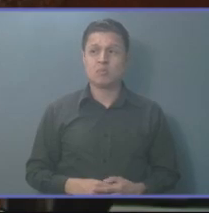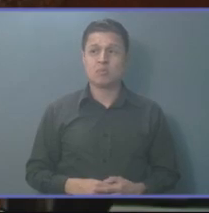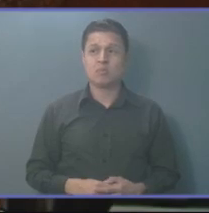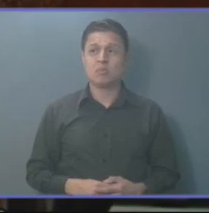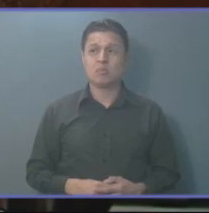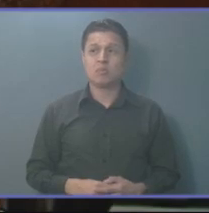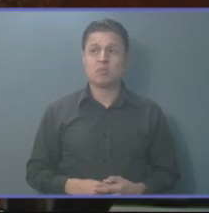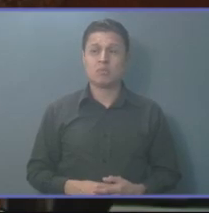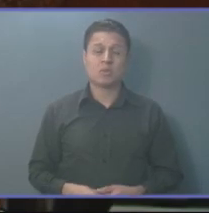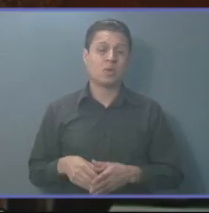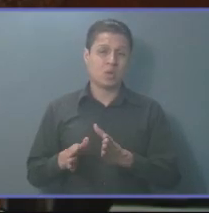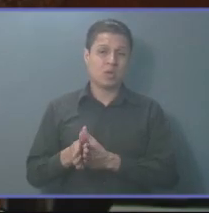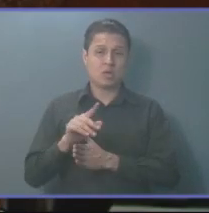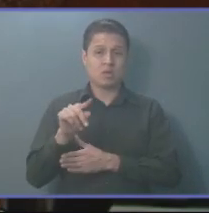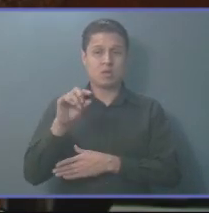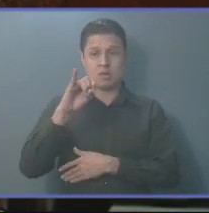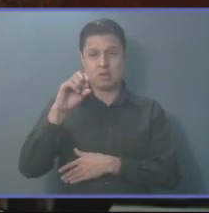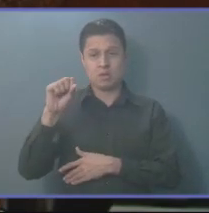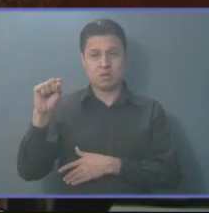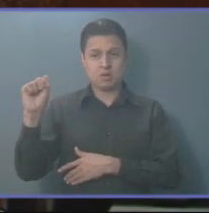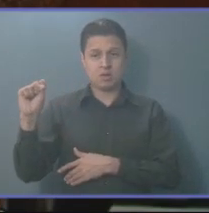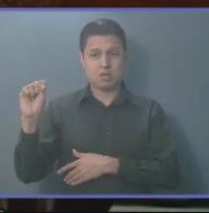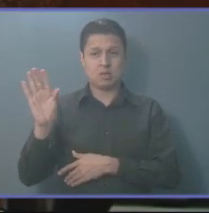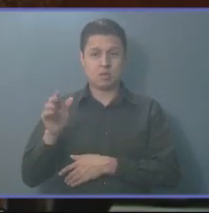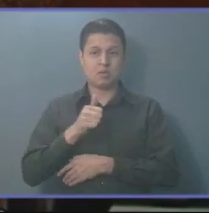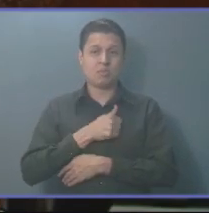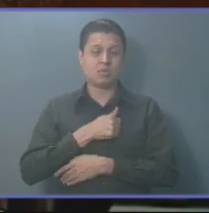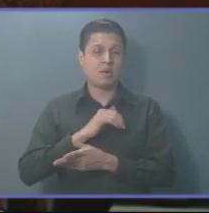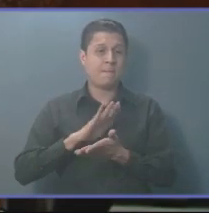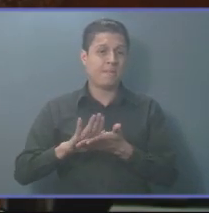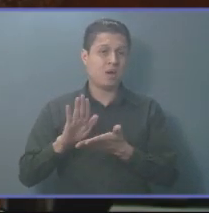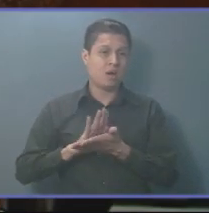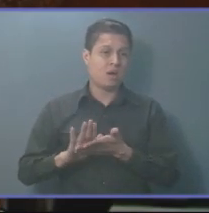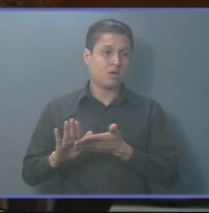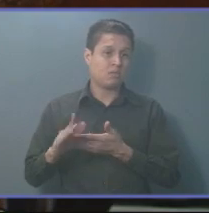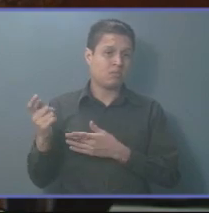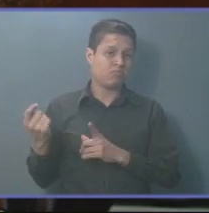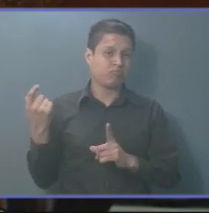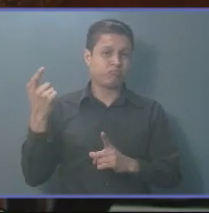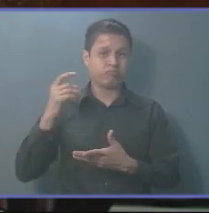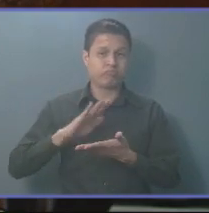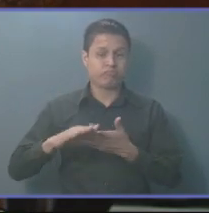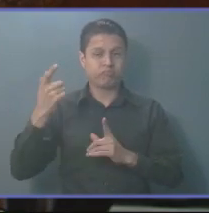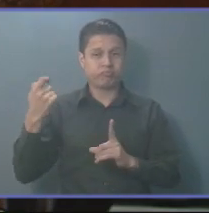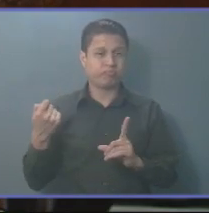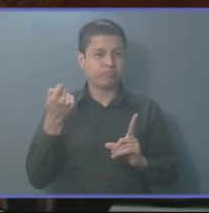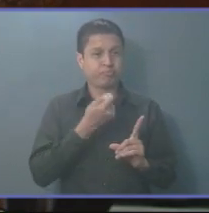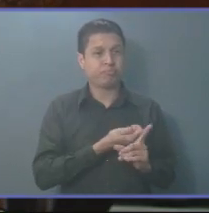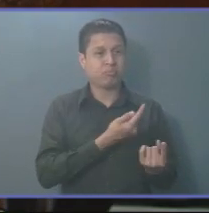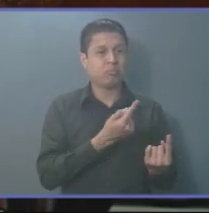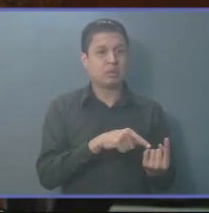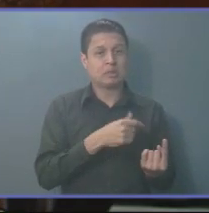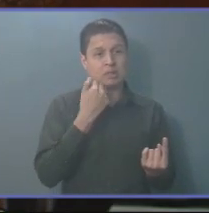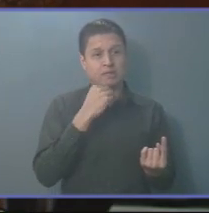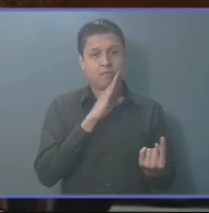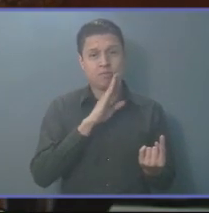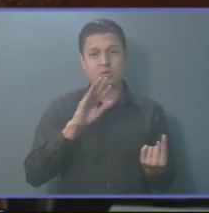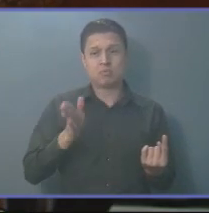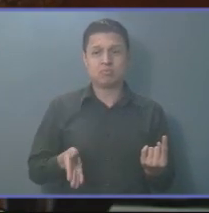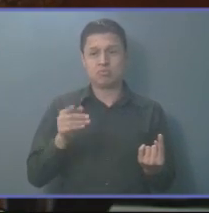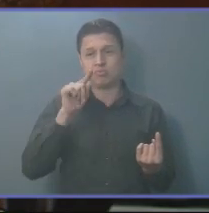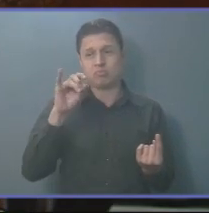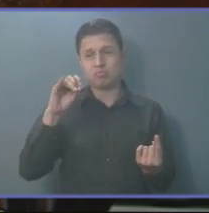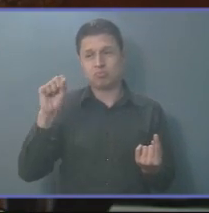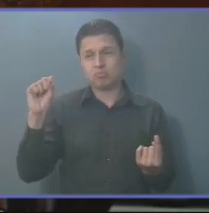de las micro, pequeñas y medianas empresas registradas como patronos en el Instituto Salvadoreño del Seguro Social